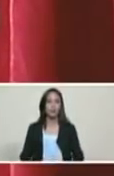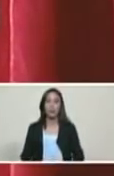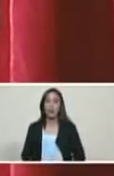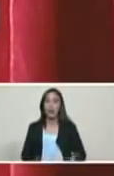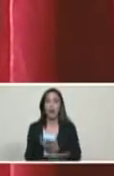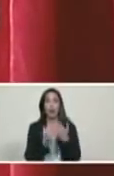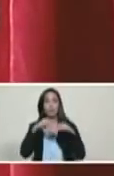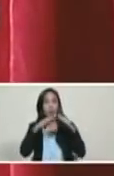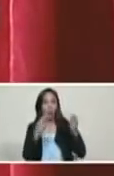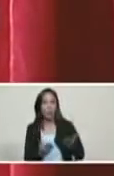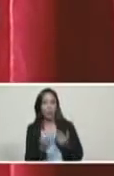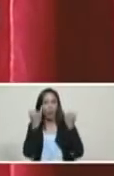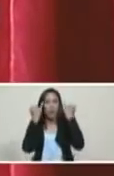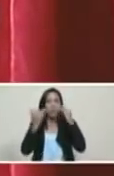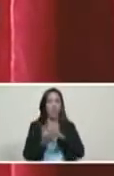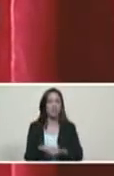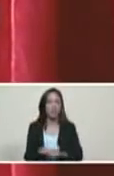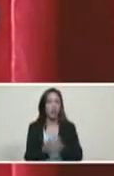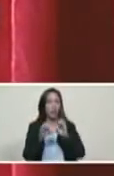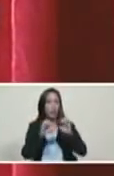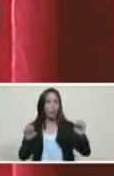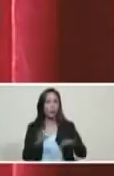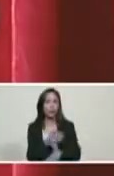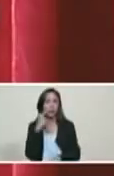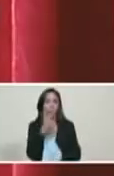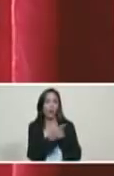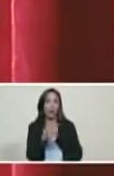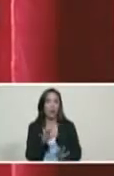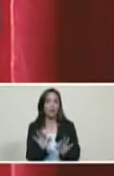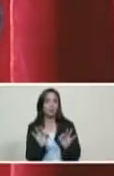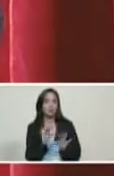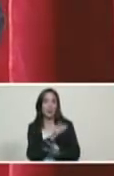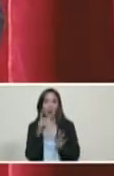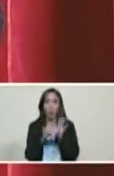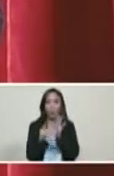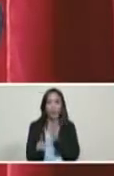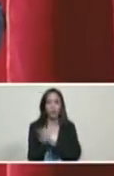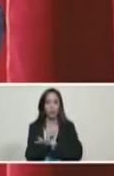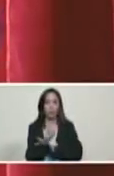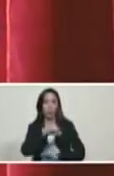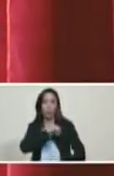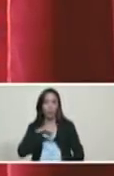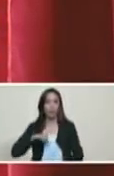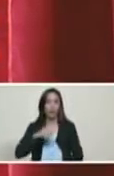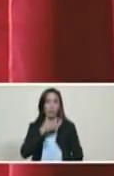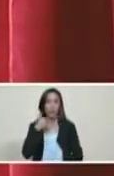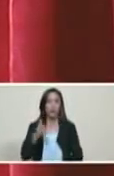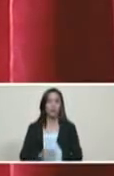plantea la educación como un privilegio, no como un derecho.